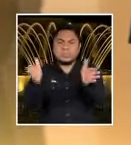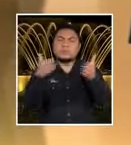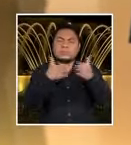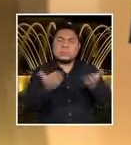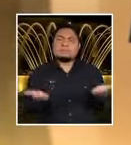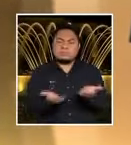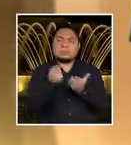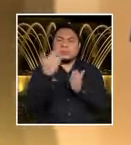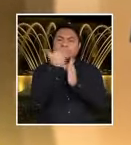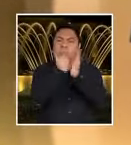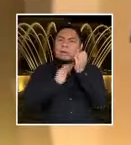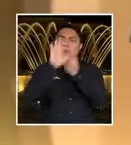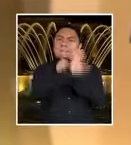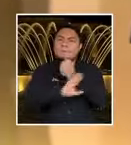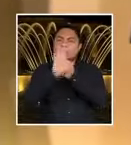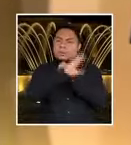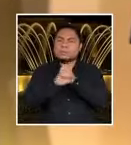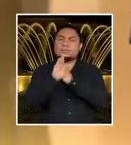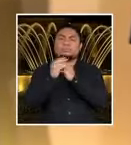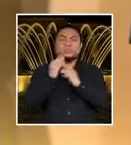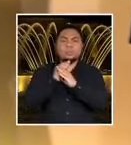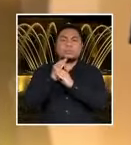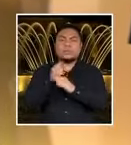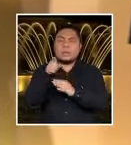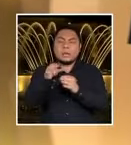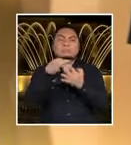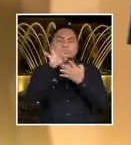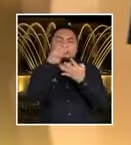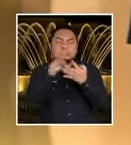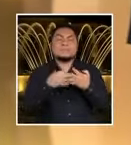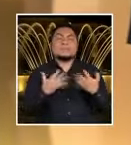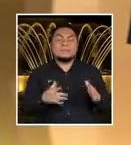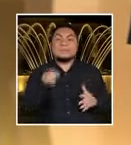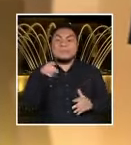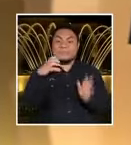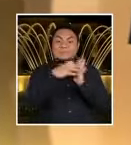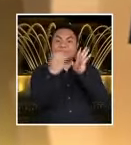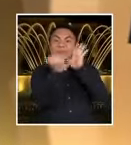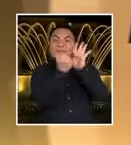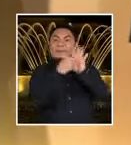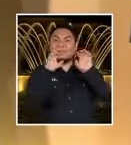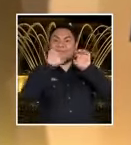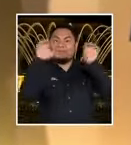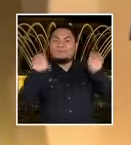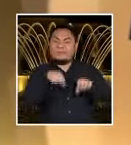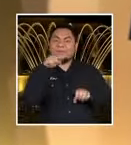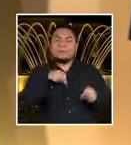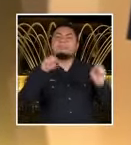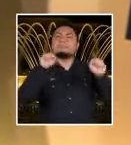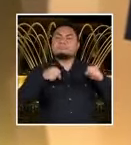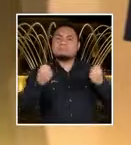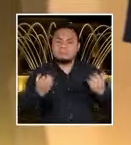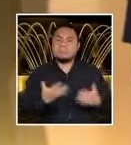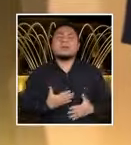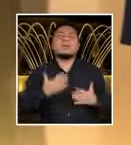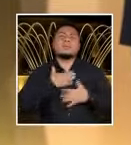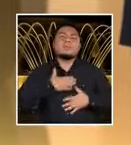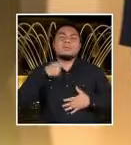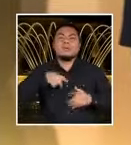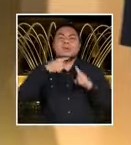turísticos cumplen los protocolos de bioseguridad, este sello que nos va a garantizar que estamos haciendo un